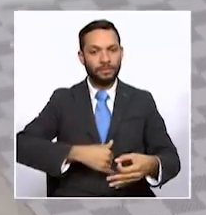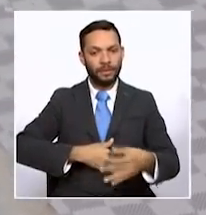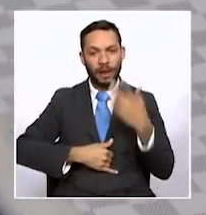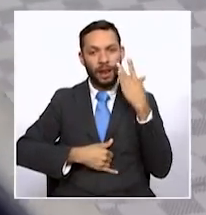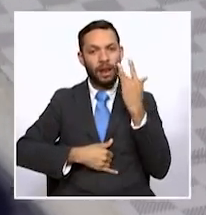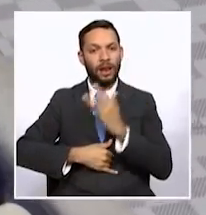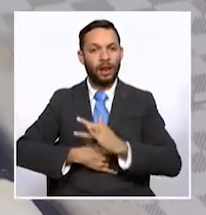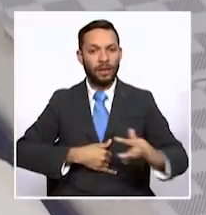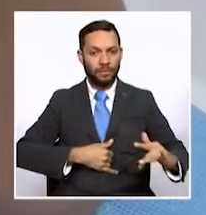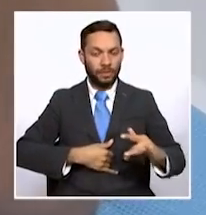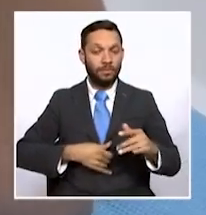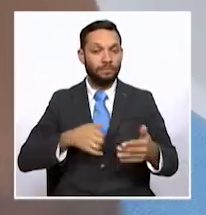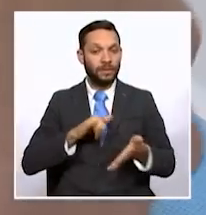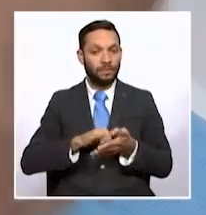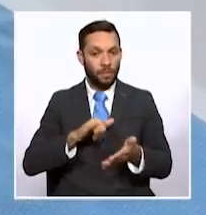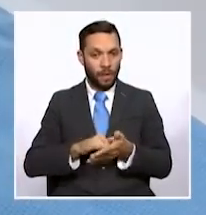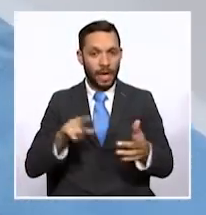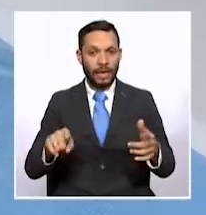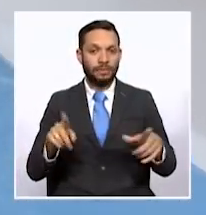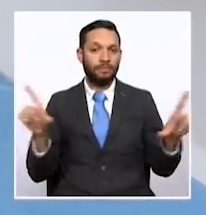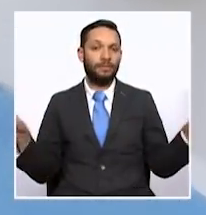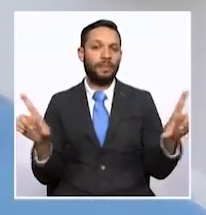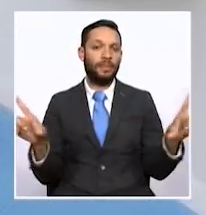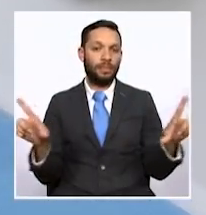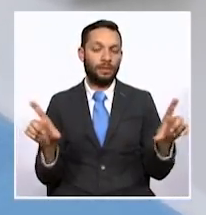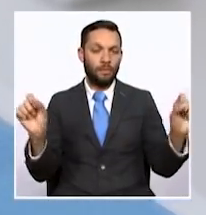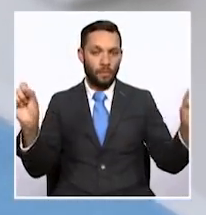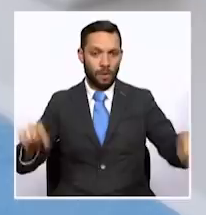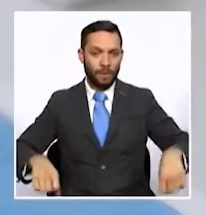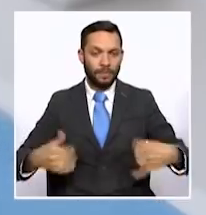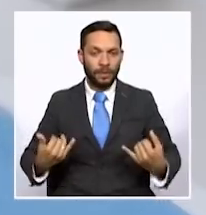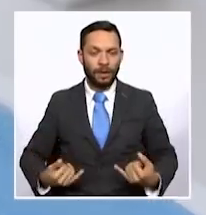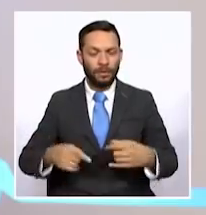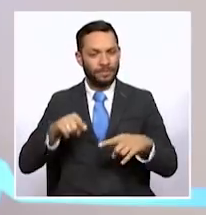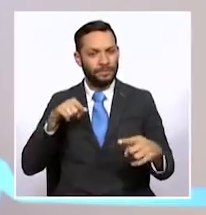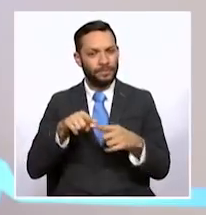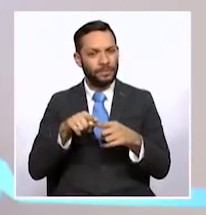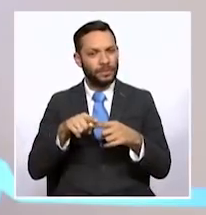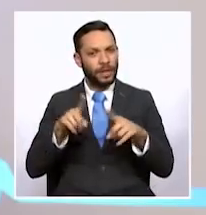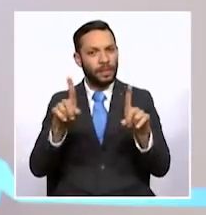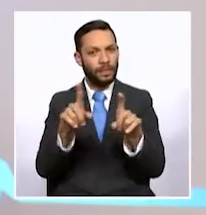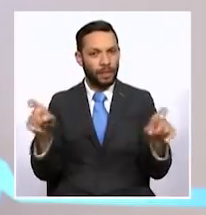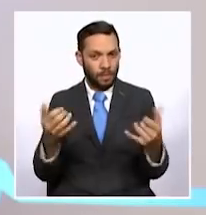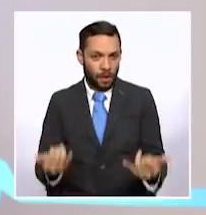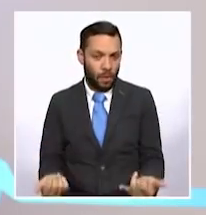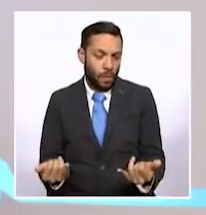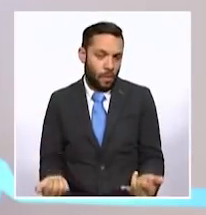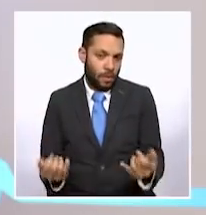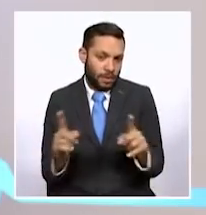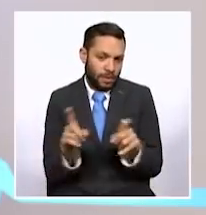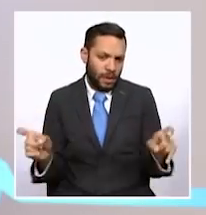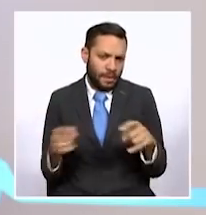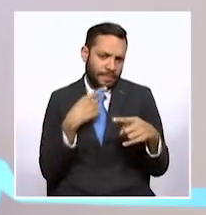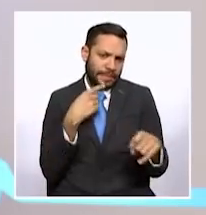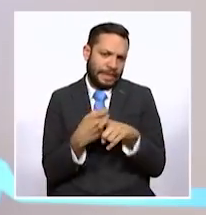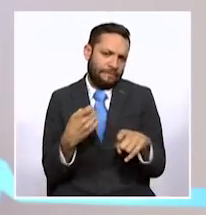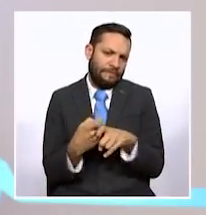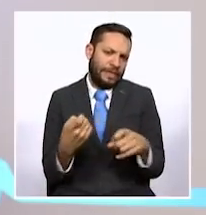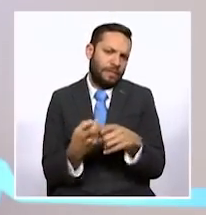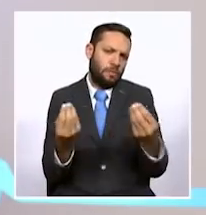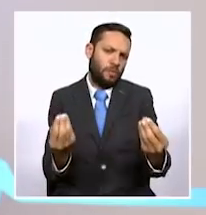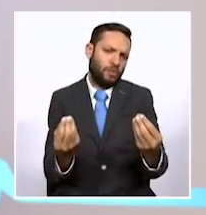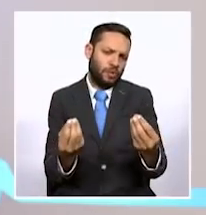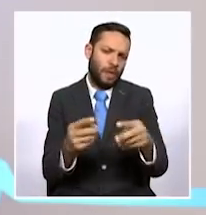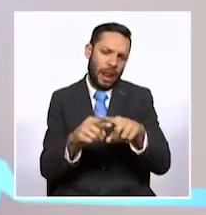ven ahí en pantalla. Vamos a entrar en materia porque el tema de hoy es bien difícil y bien largo,